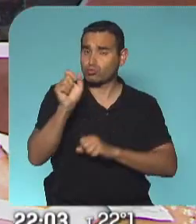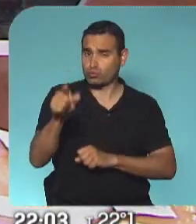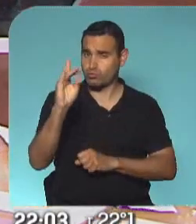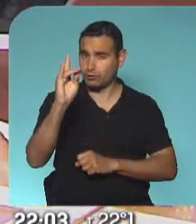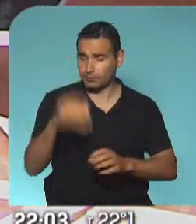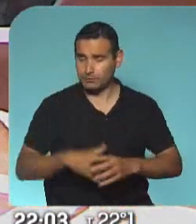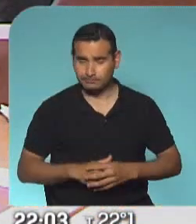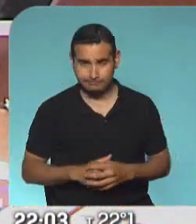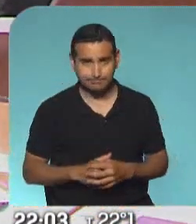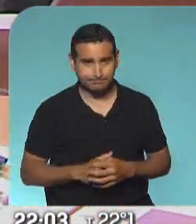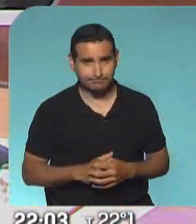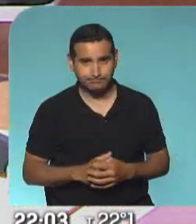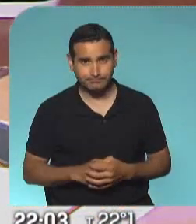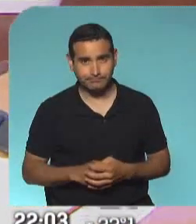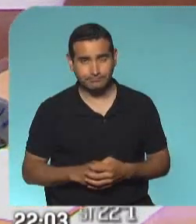Bolivia.